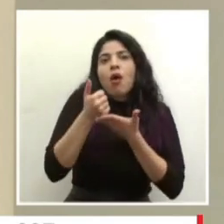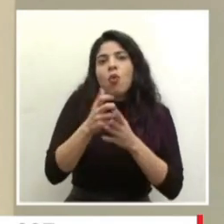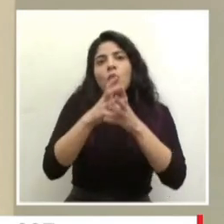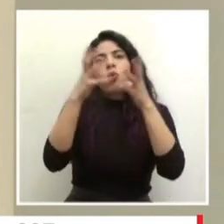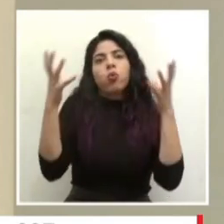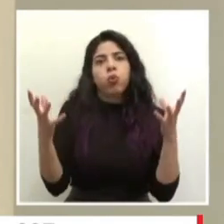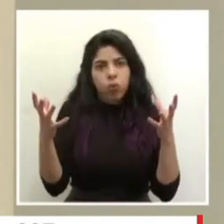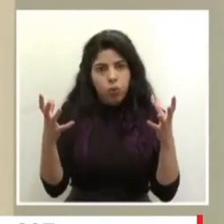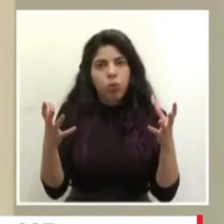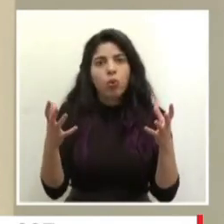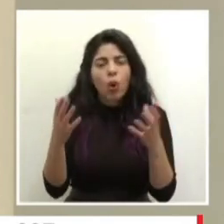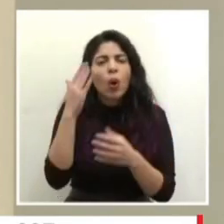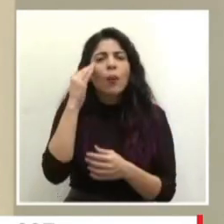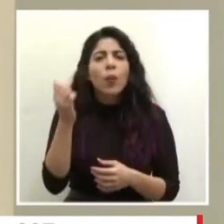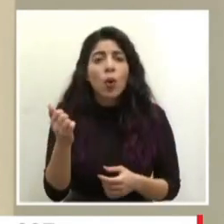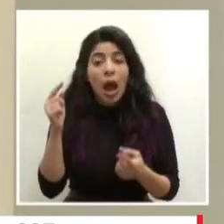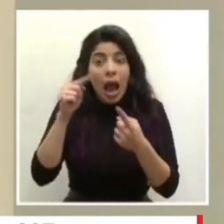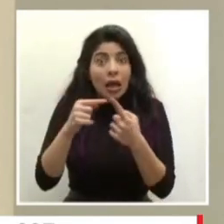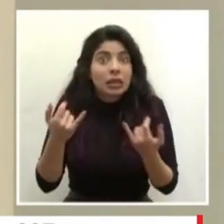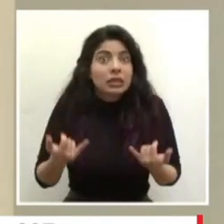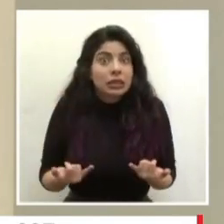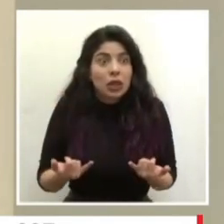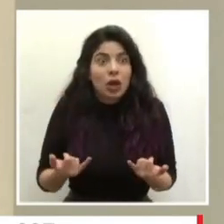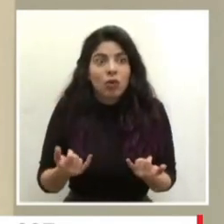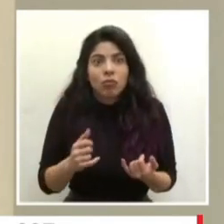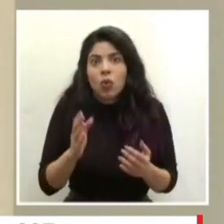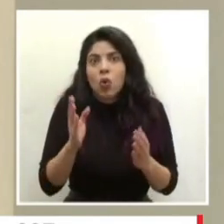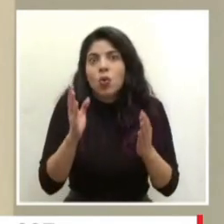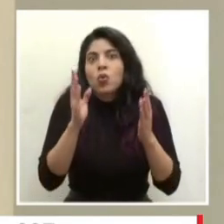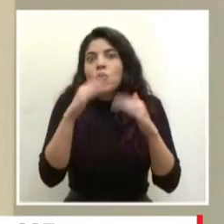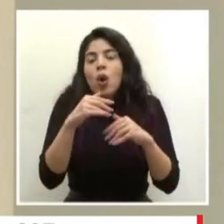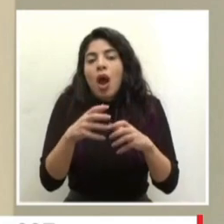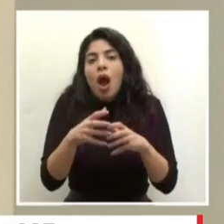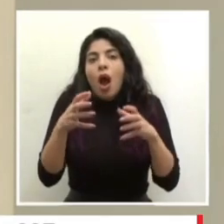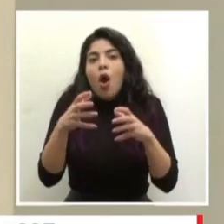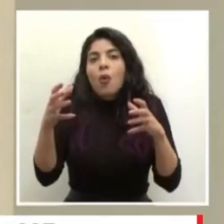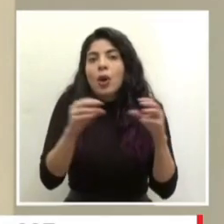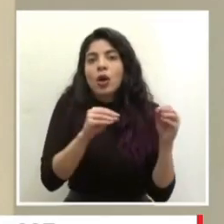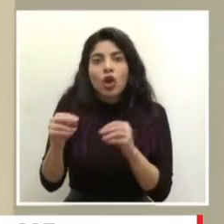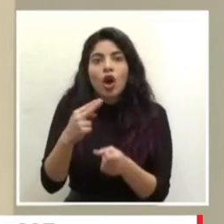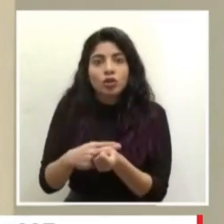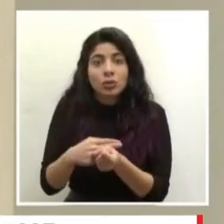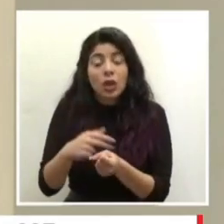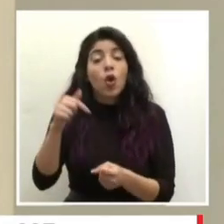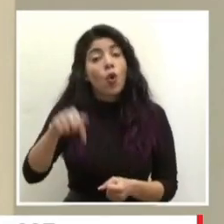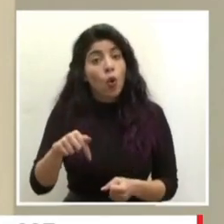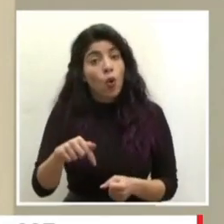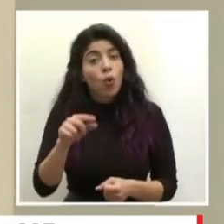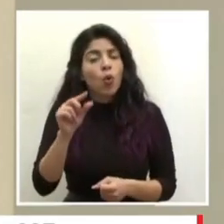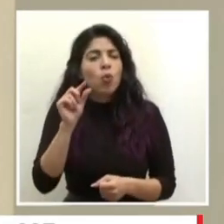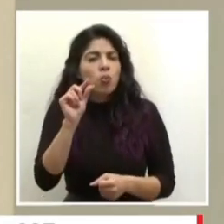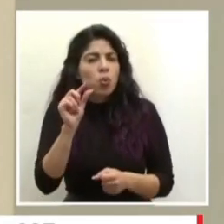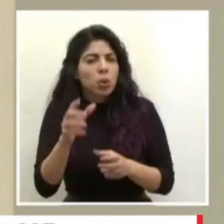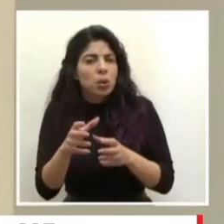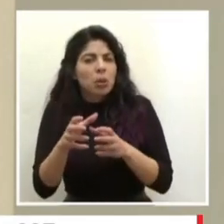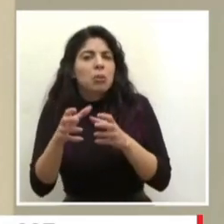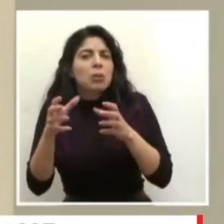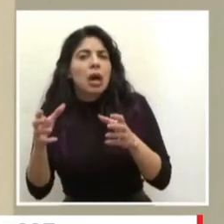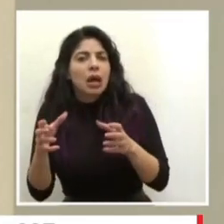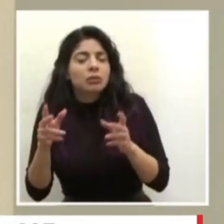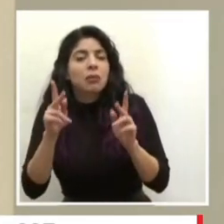en el asunto de que hasta el momento no exista aumento en la cantidad de hospitalizados. Hoy tuvimos un aumento un poco mayor